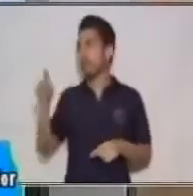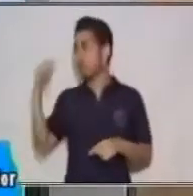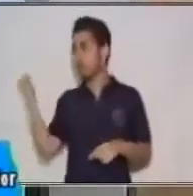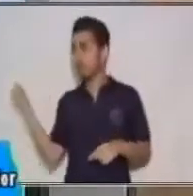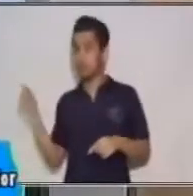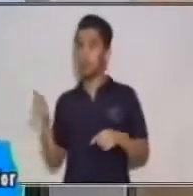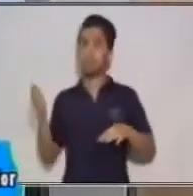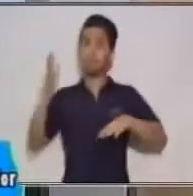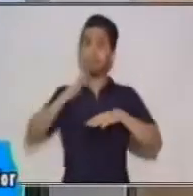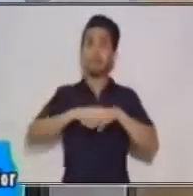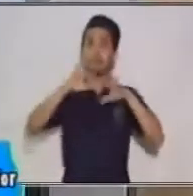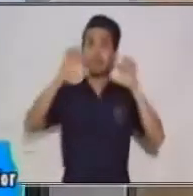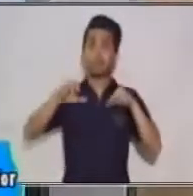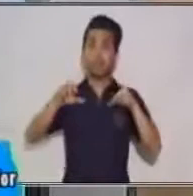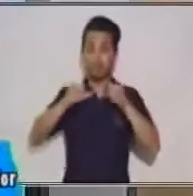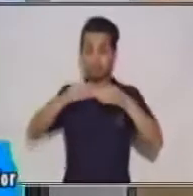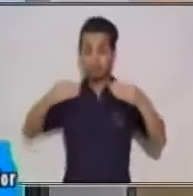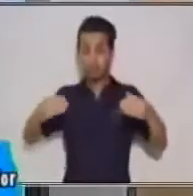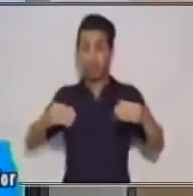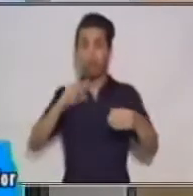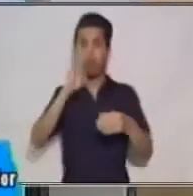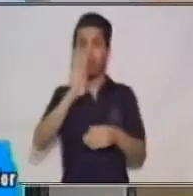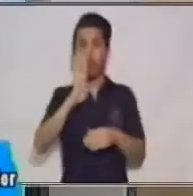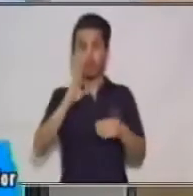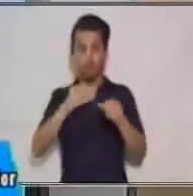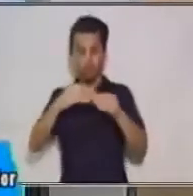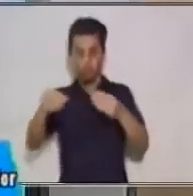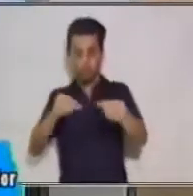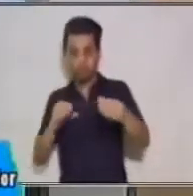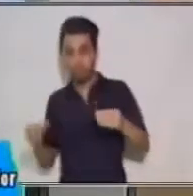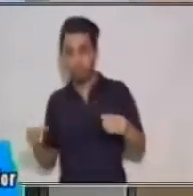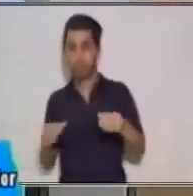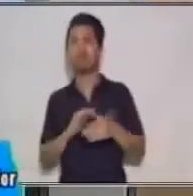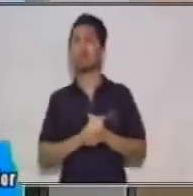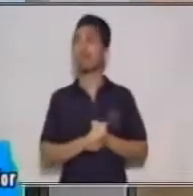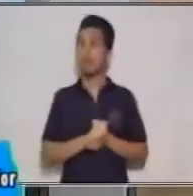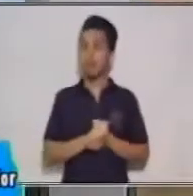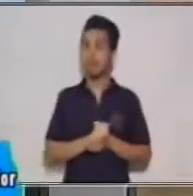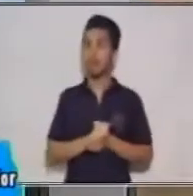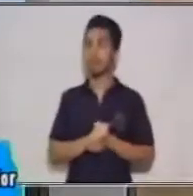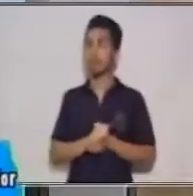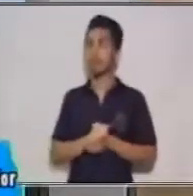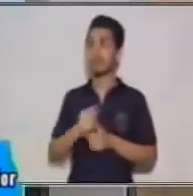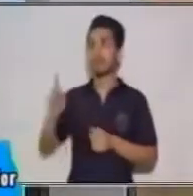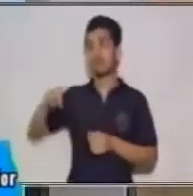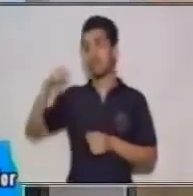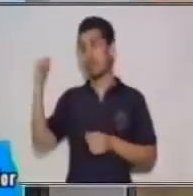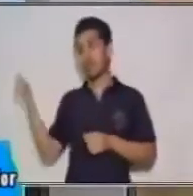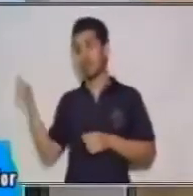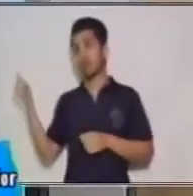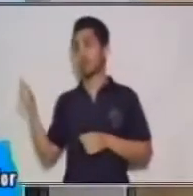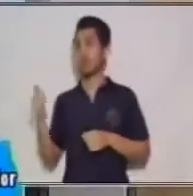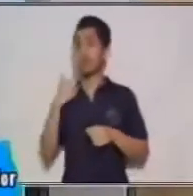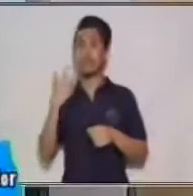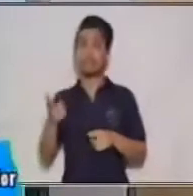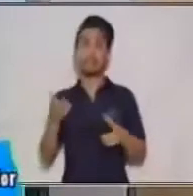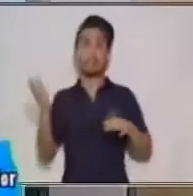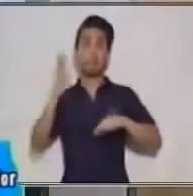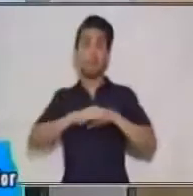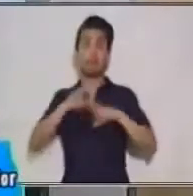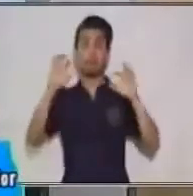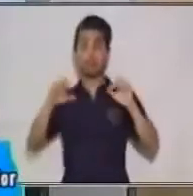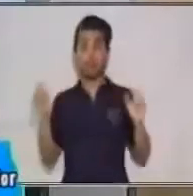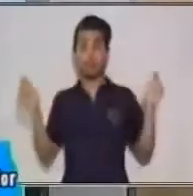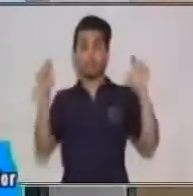más invitados, me comí solo un cuarto, un pedacito más pequeño que este. Y aquí, como llegaron más